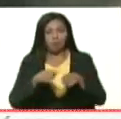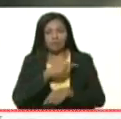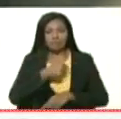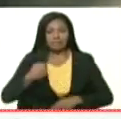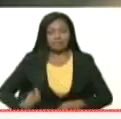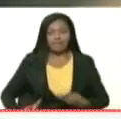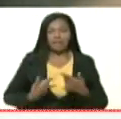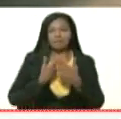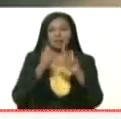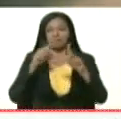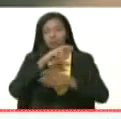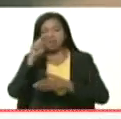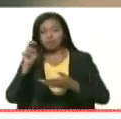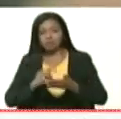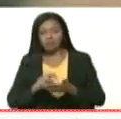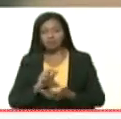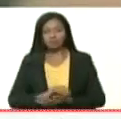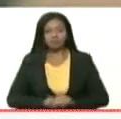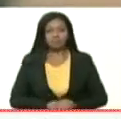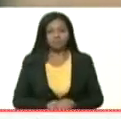de Liberación Nacional,